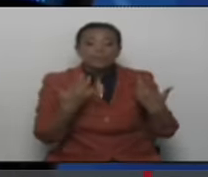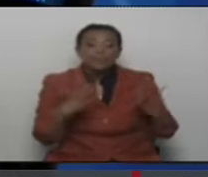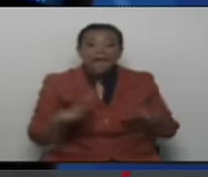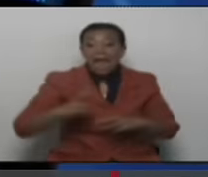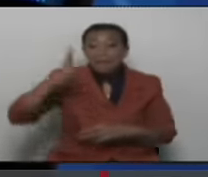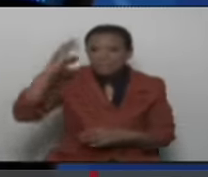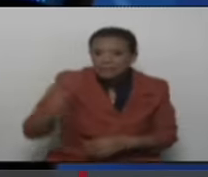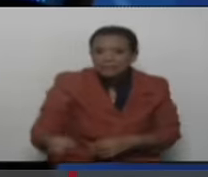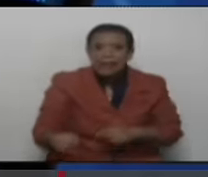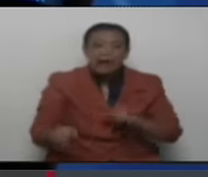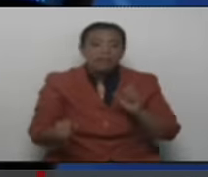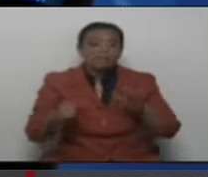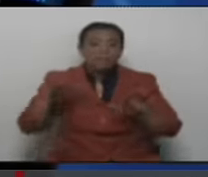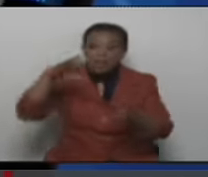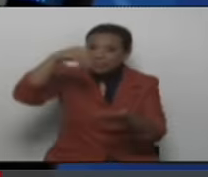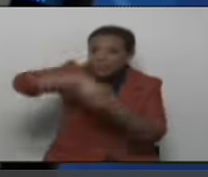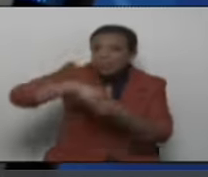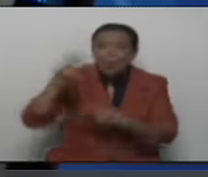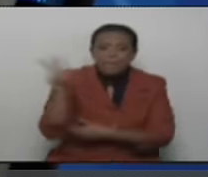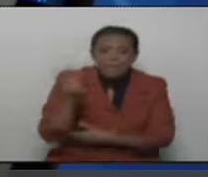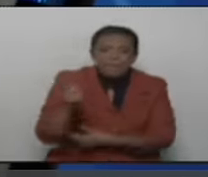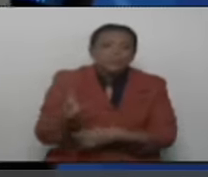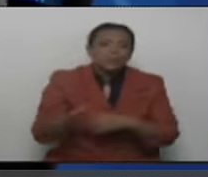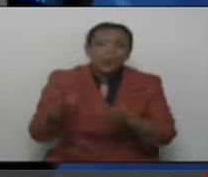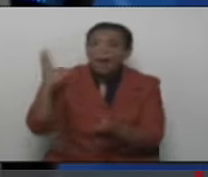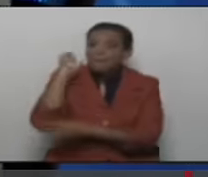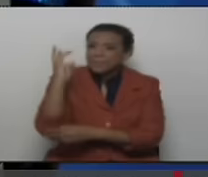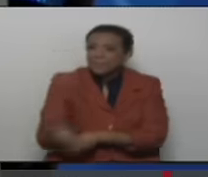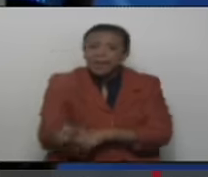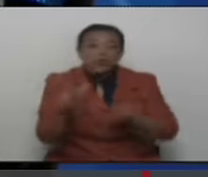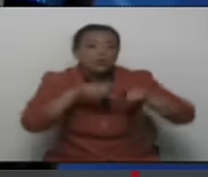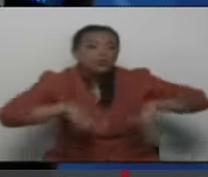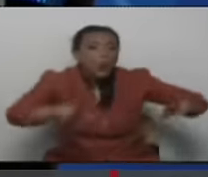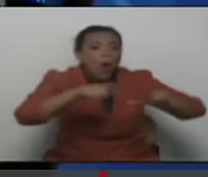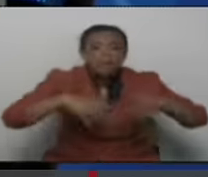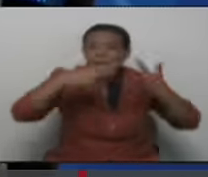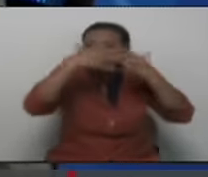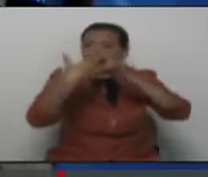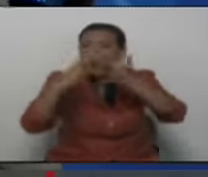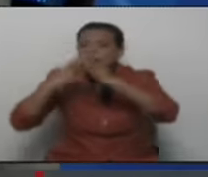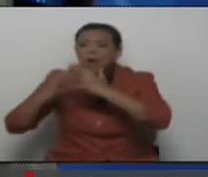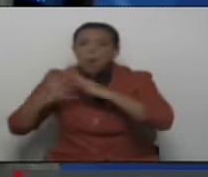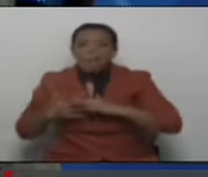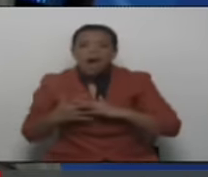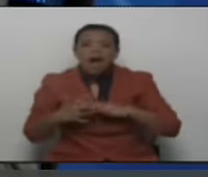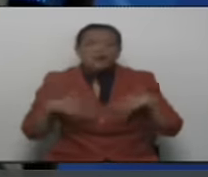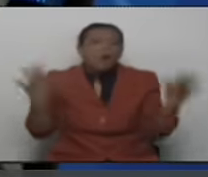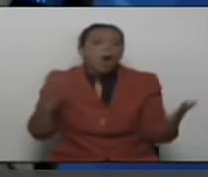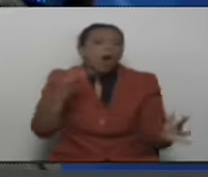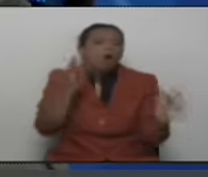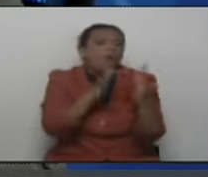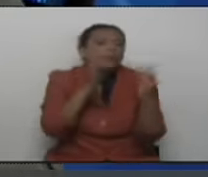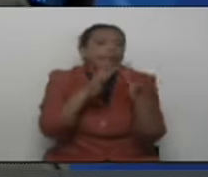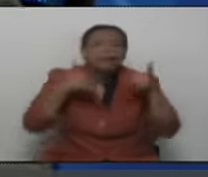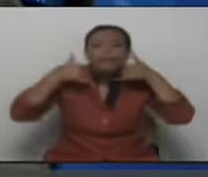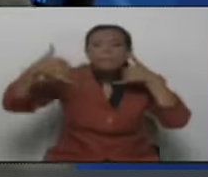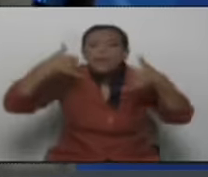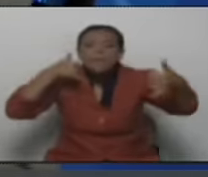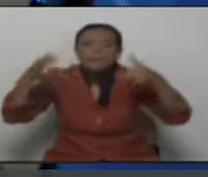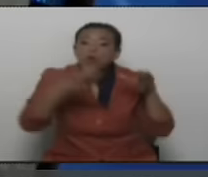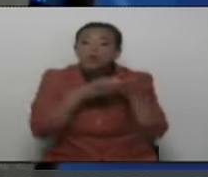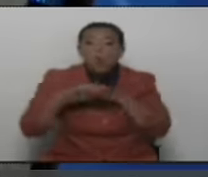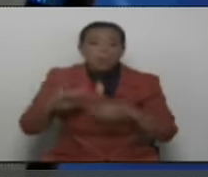Petare, concentrado en Petare y en zonas de barrios de Caracas. ¿Qué contacto estaba moviendo? Bueno, algunos